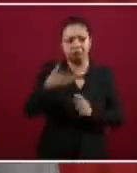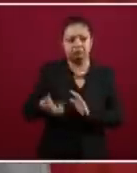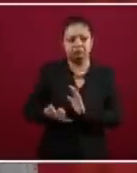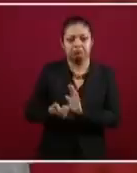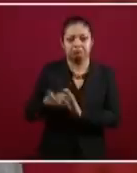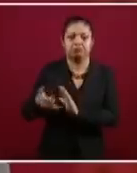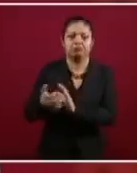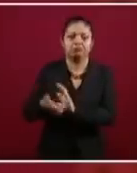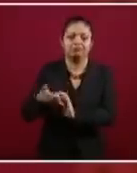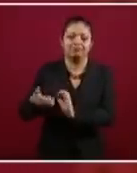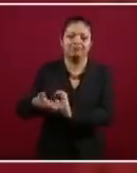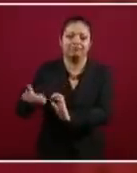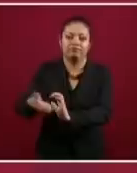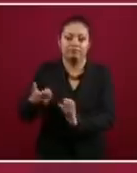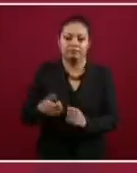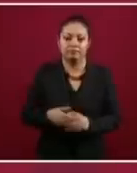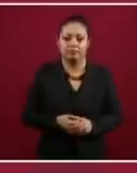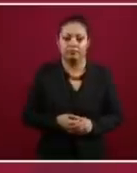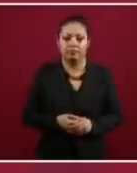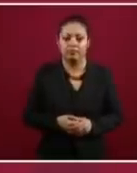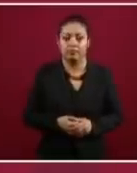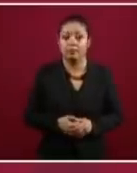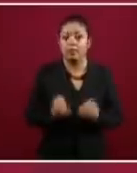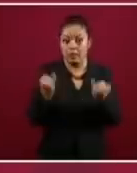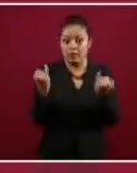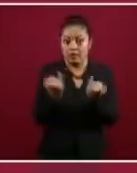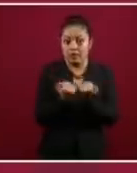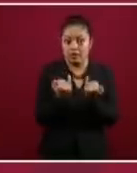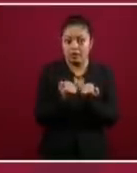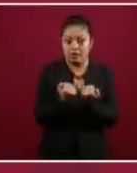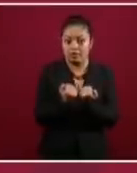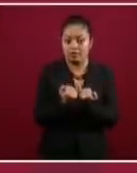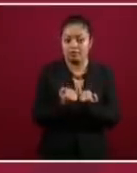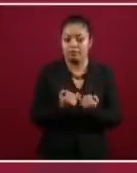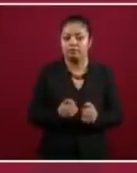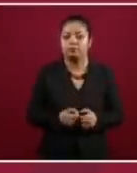También es muy importante